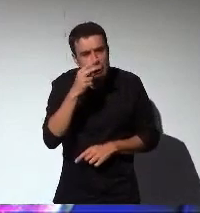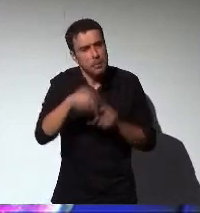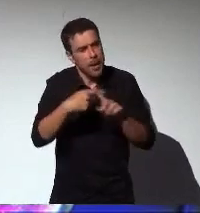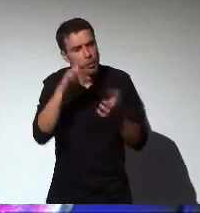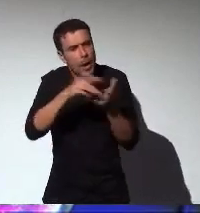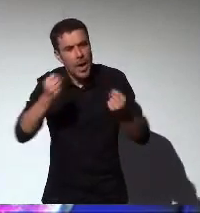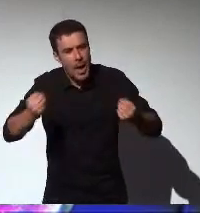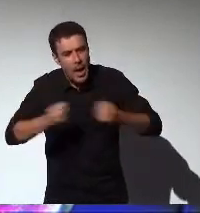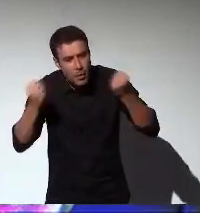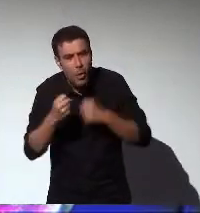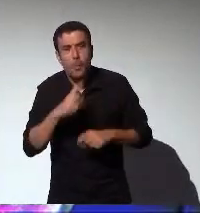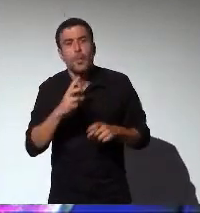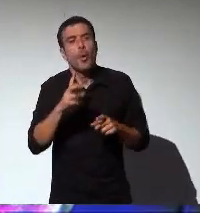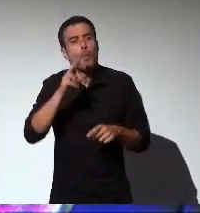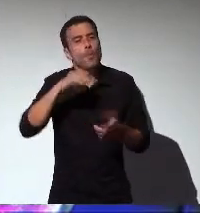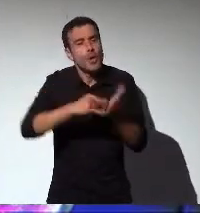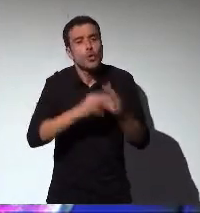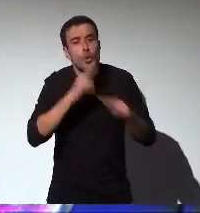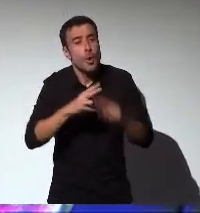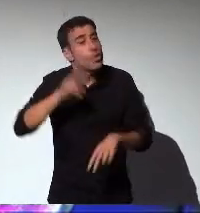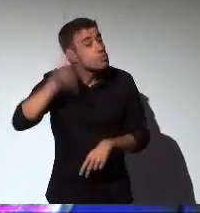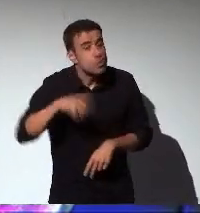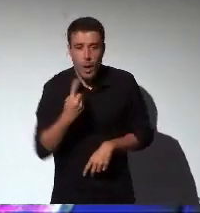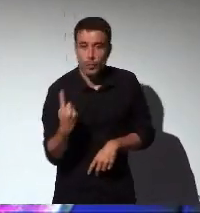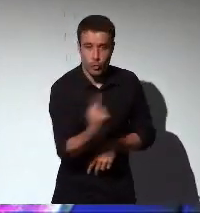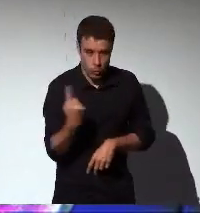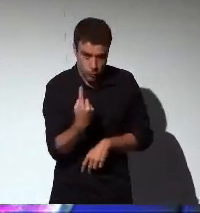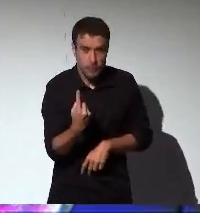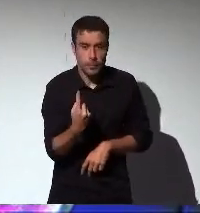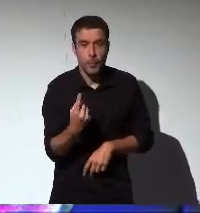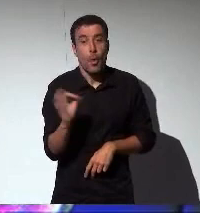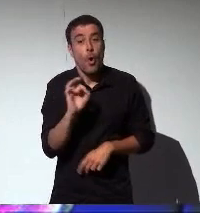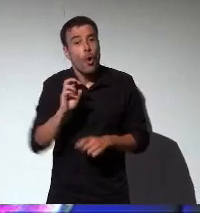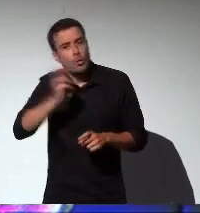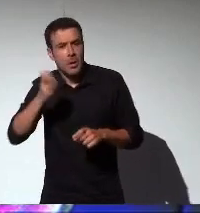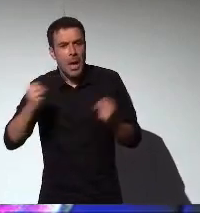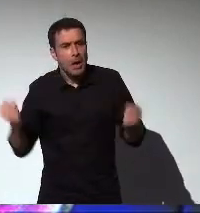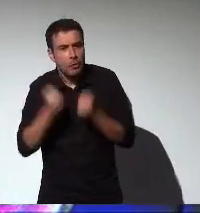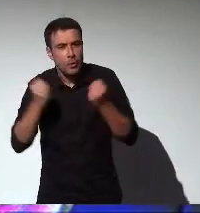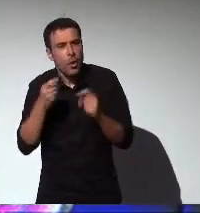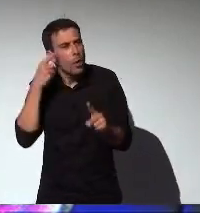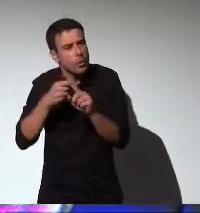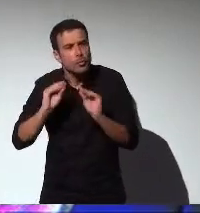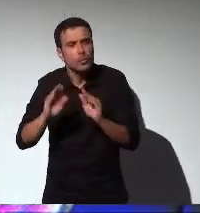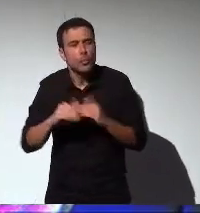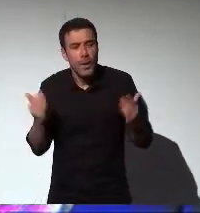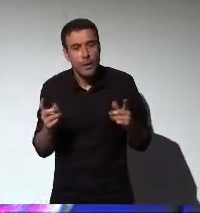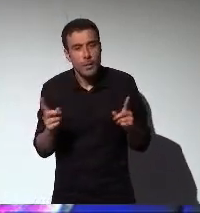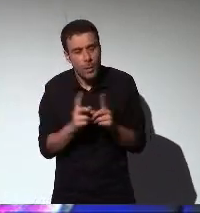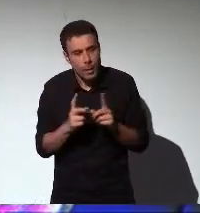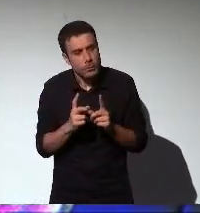concretas como la del proyecto Nunca Solos o acciones que lo que pretenden es poner en